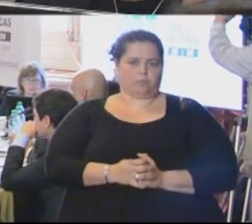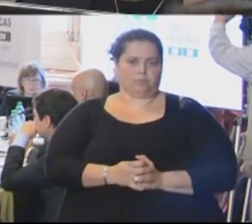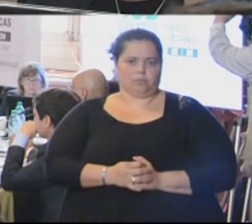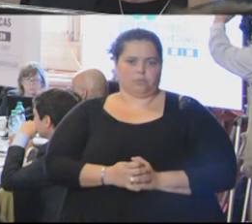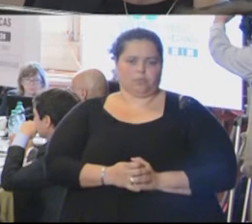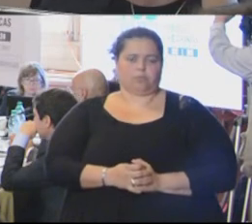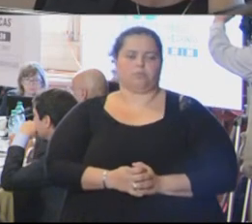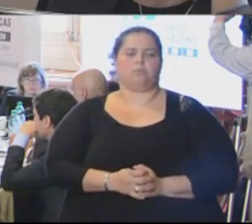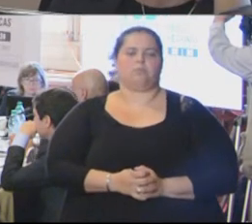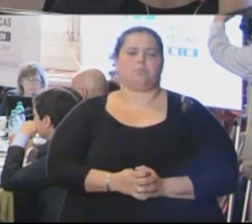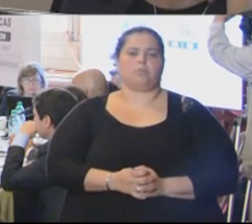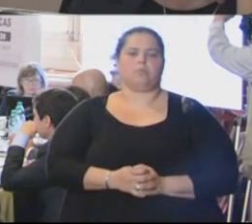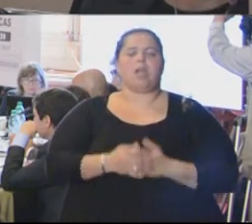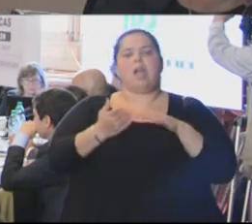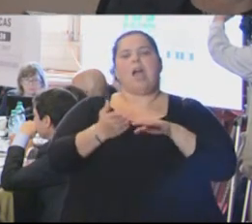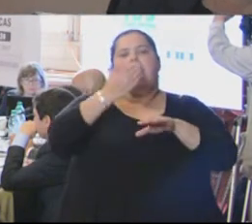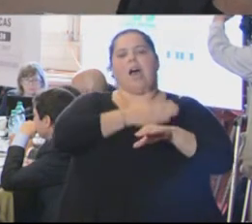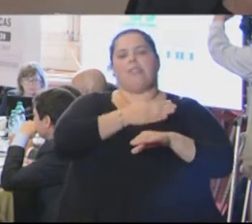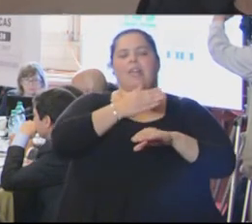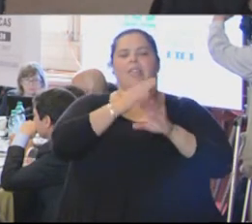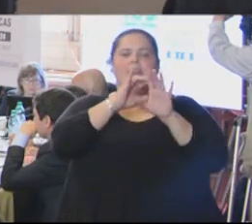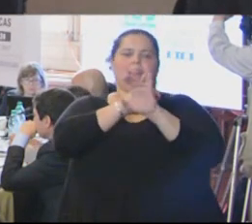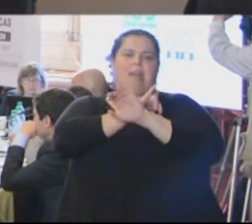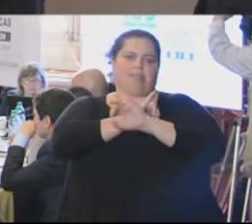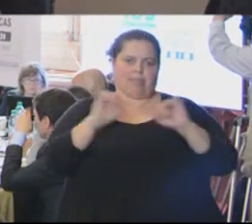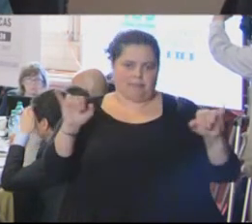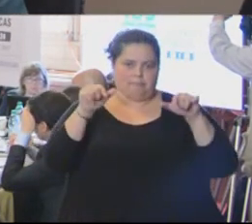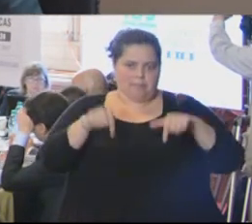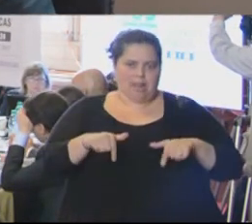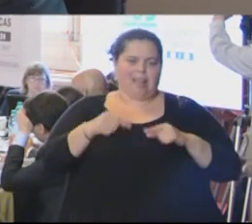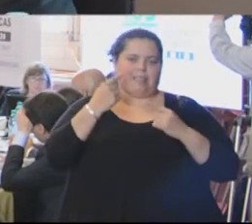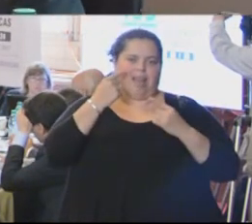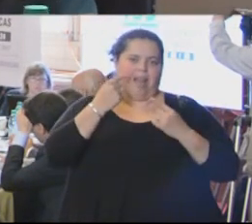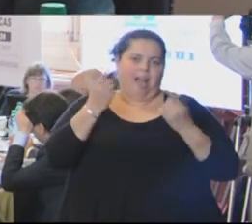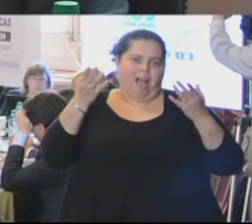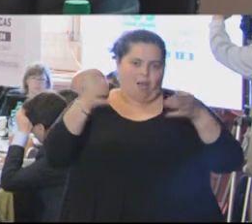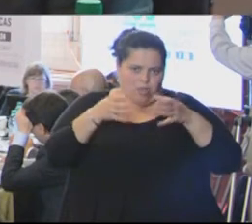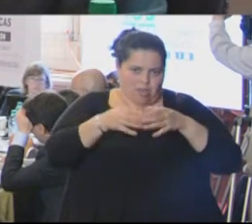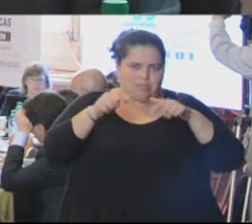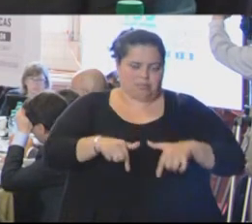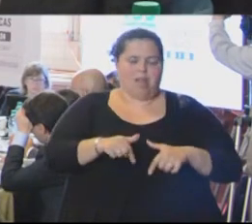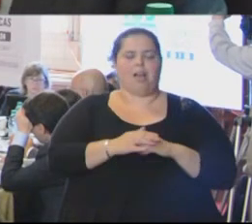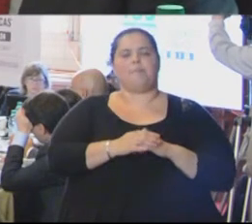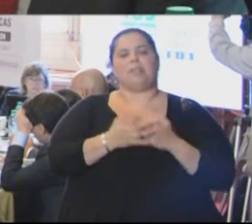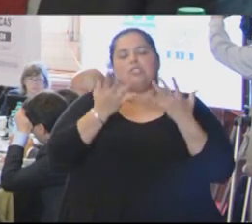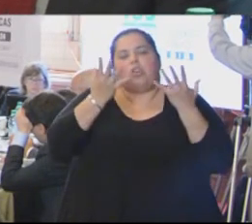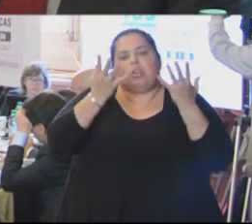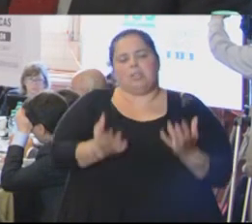Muy bien, antes de concluir en la presente audiencia,